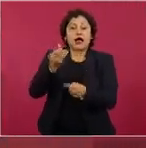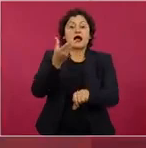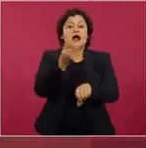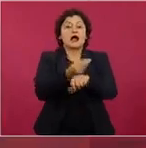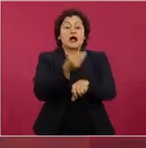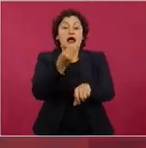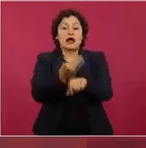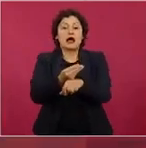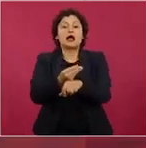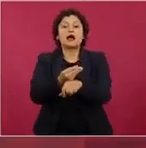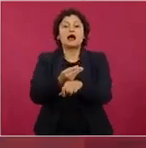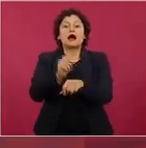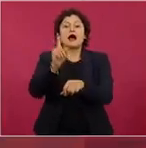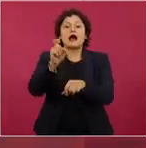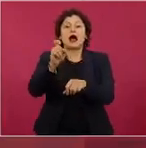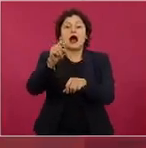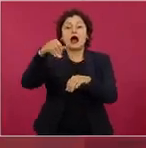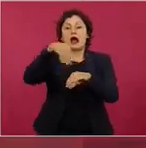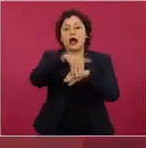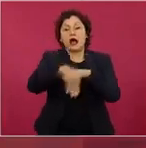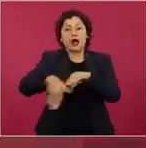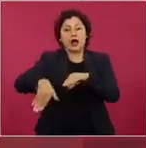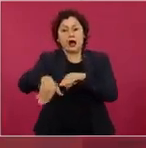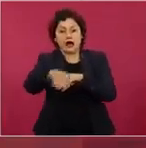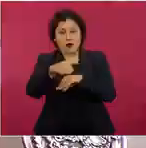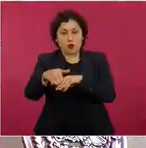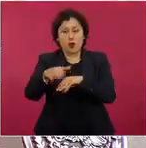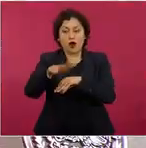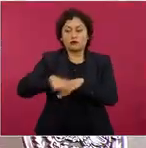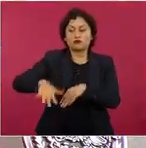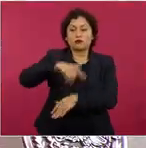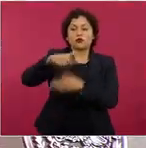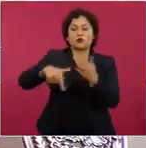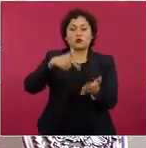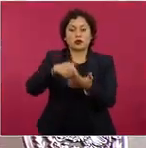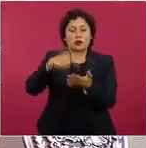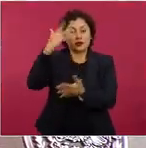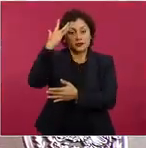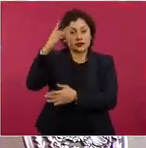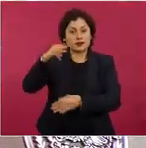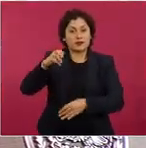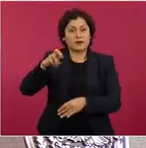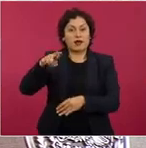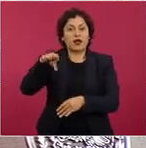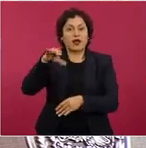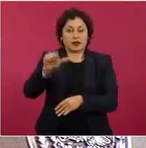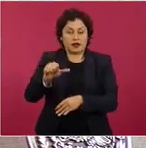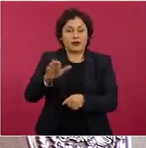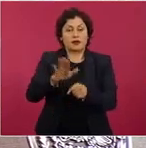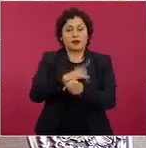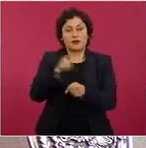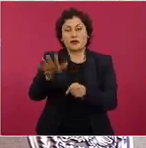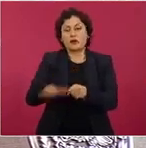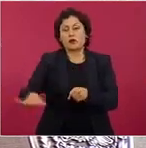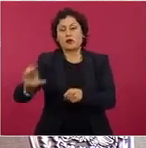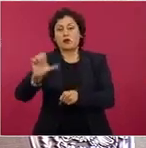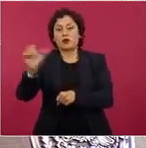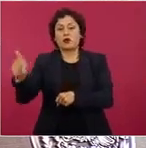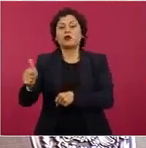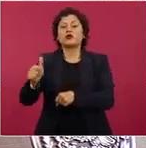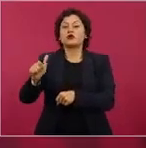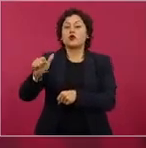Sinaloa, muy cerca de donde está este terreno, porque al Rosario, Sinaloa,